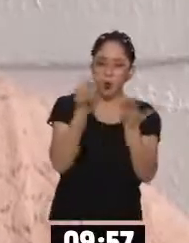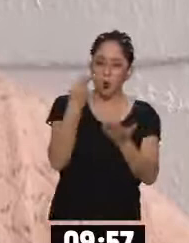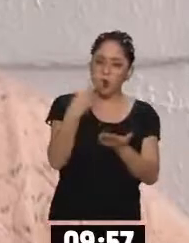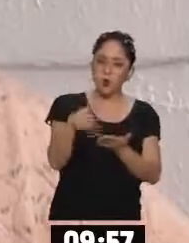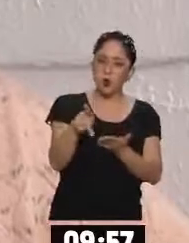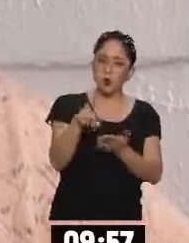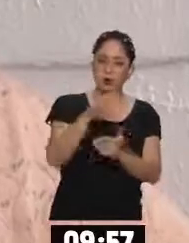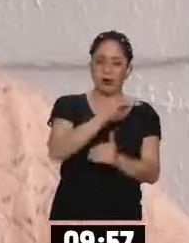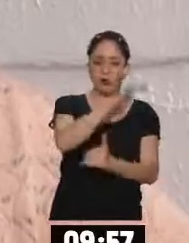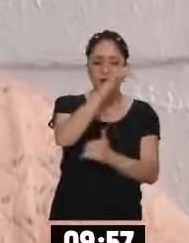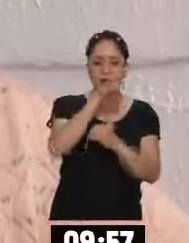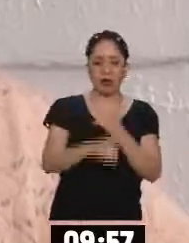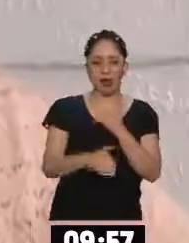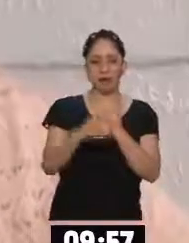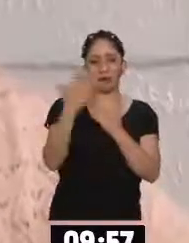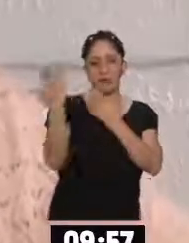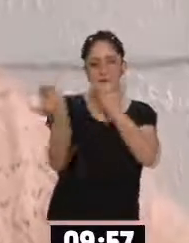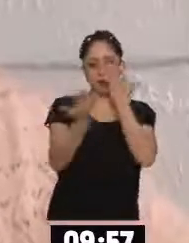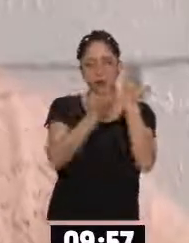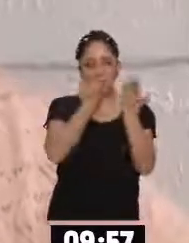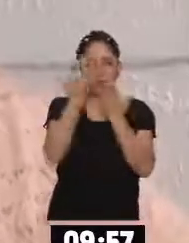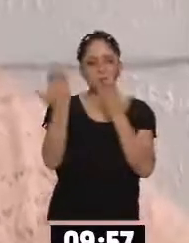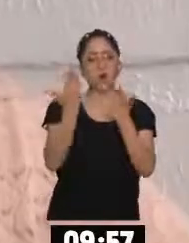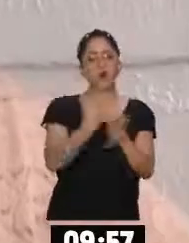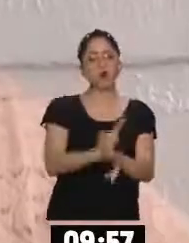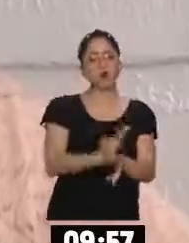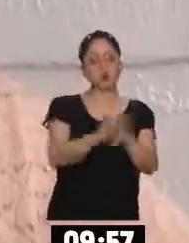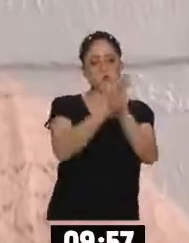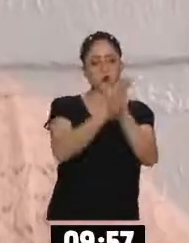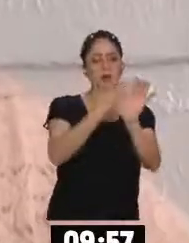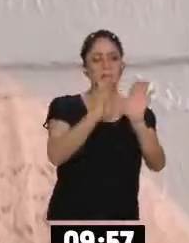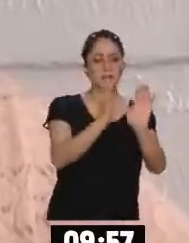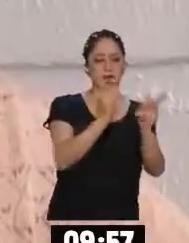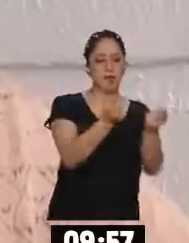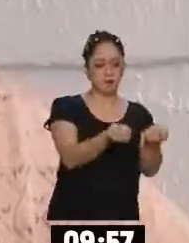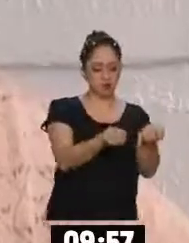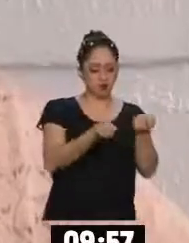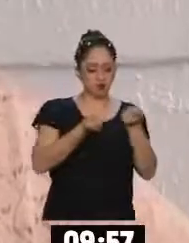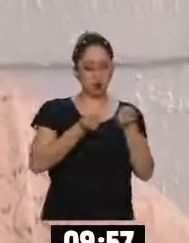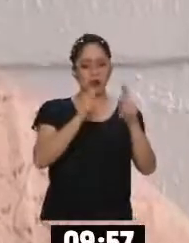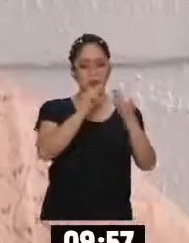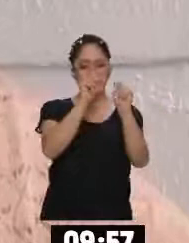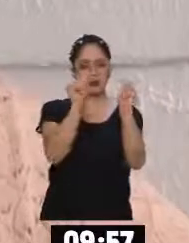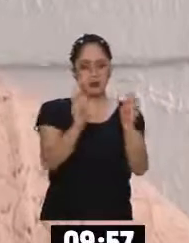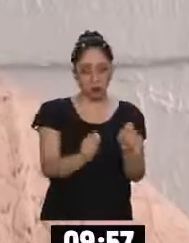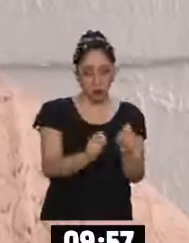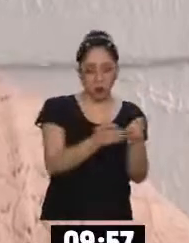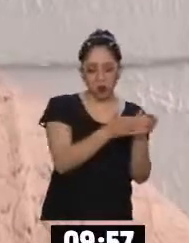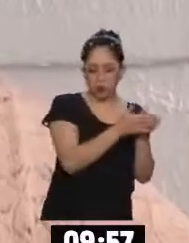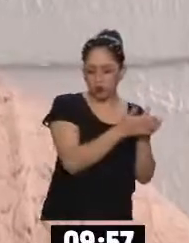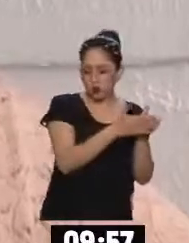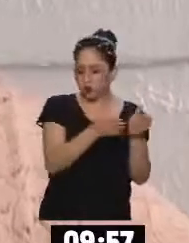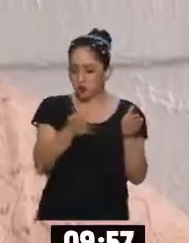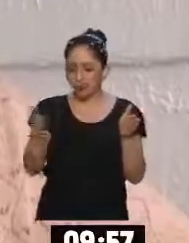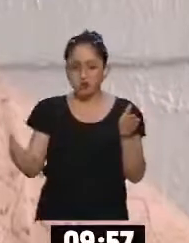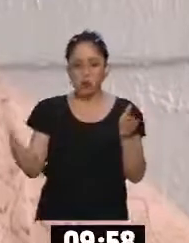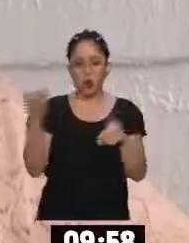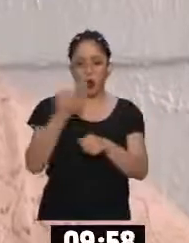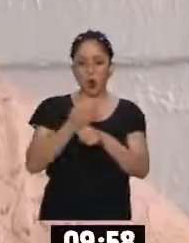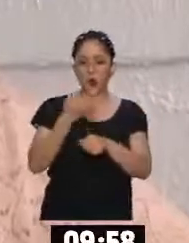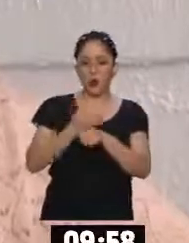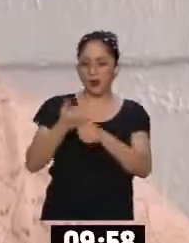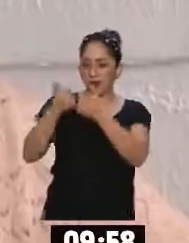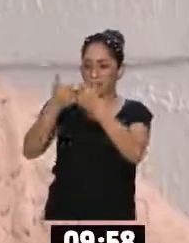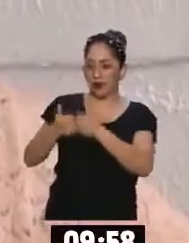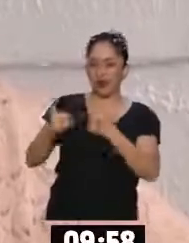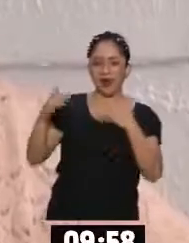que culminaron sus estudios y que tuvieron su título durante los meses de pandemia en una modalidad a distancia, y que es